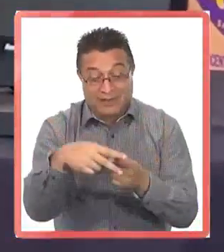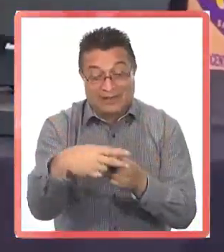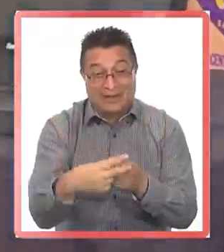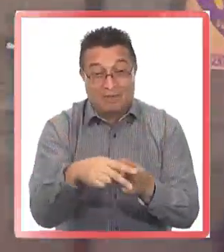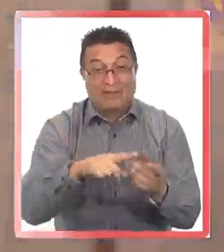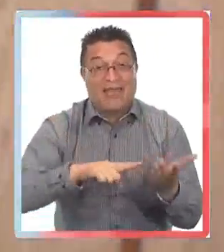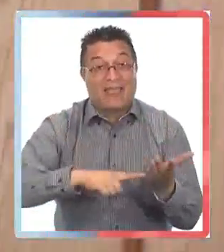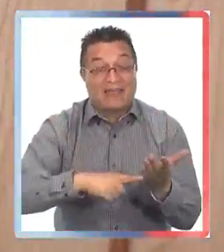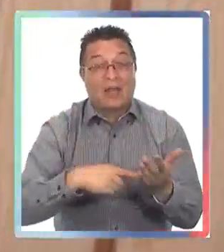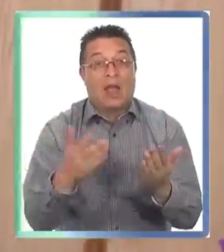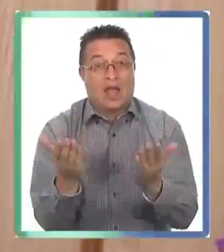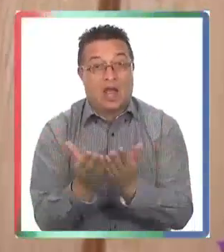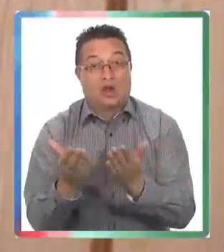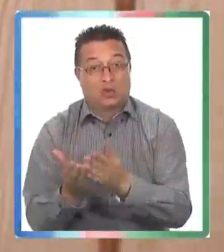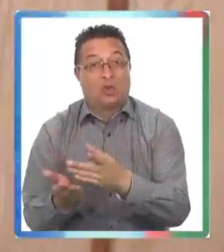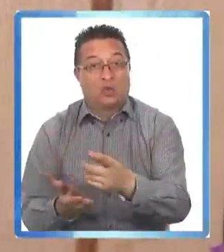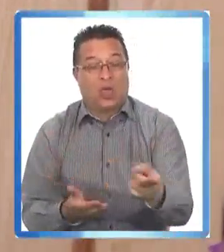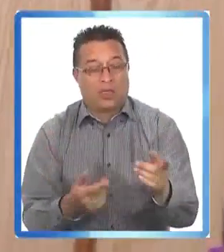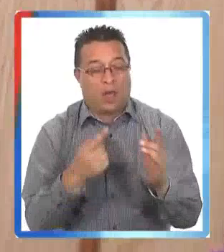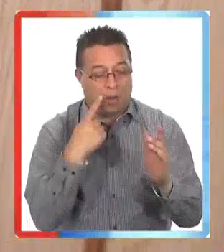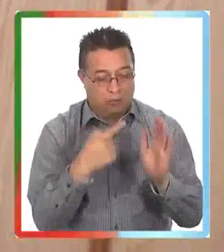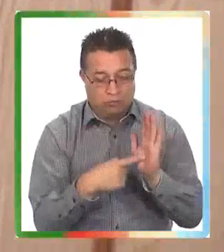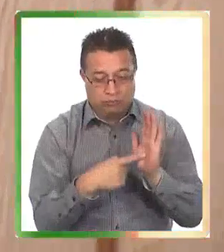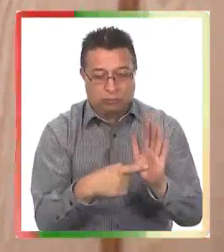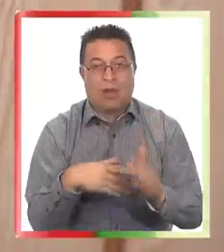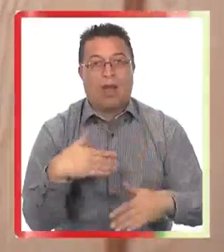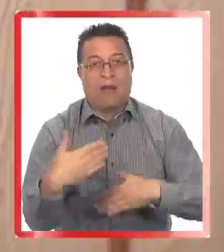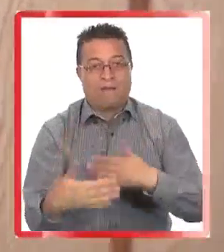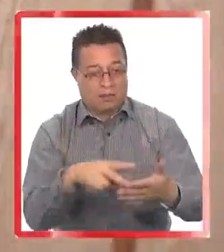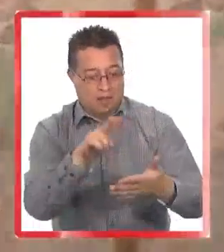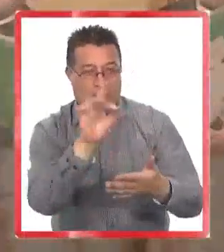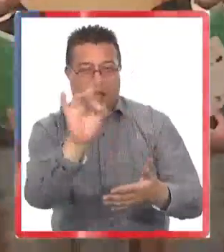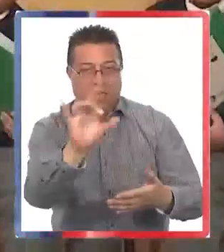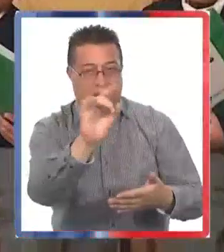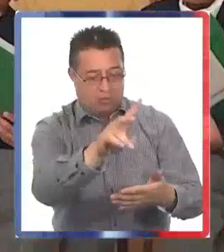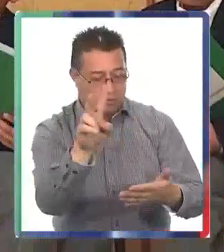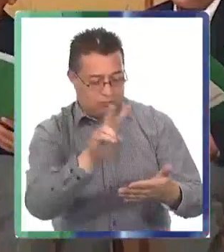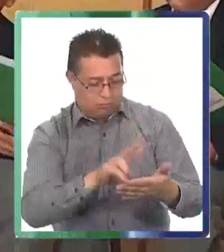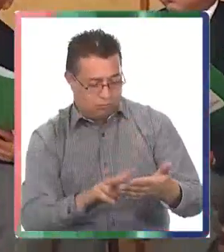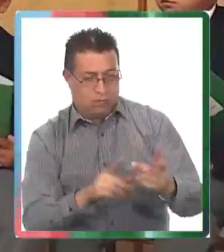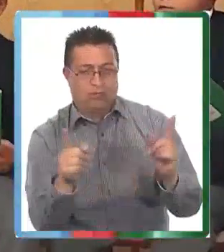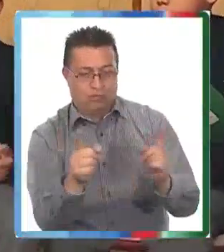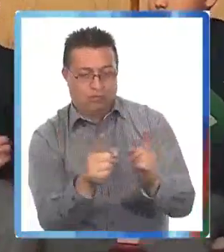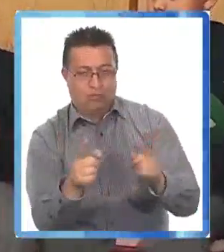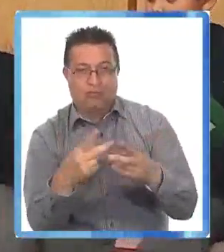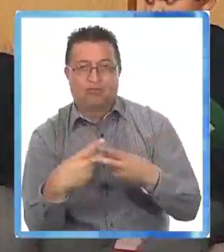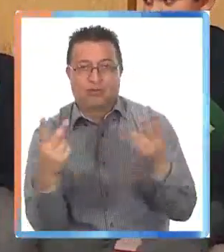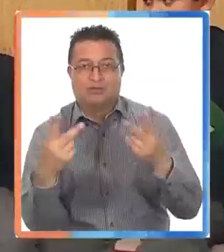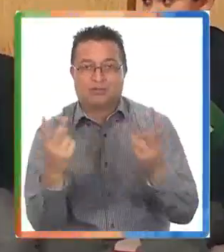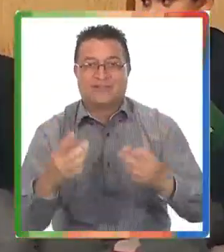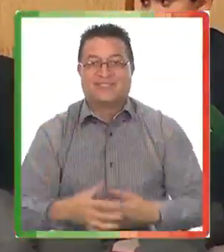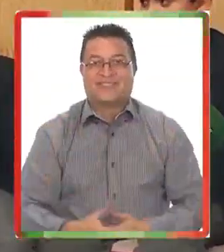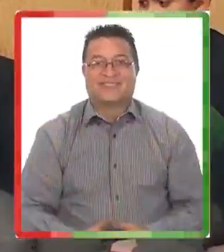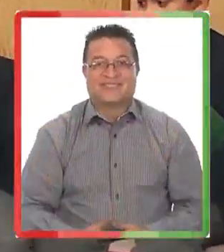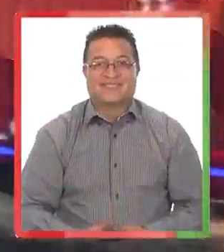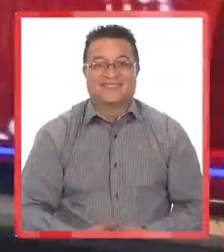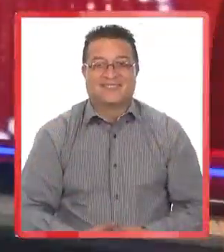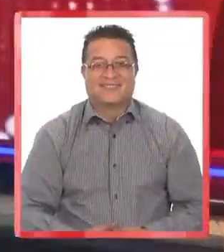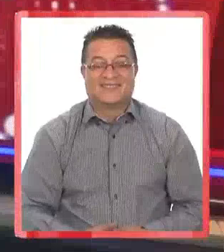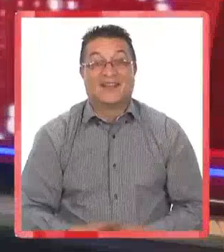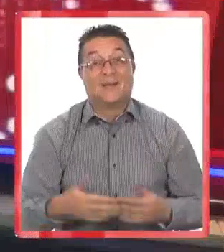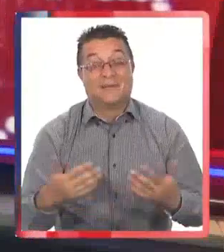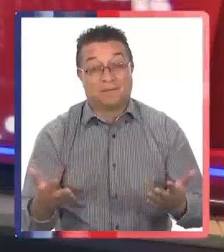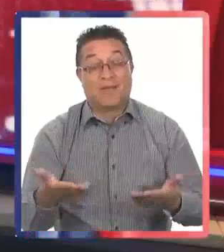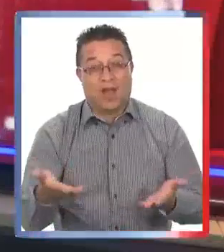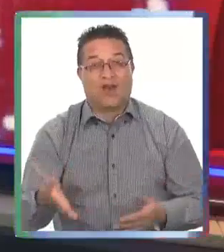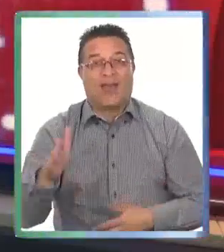esta herramienta tecnológica, los estudiantes dieron muestra de sus avances leyendo cada uno pequeños textos.